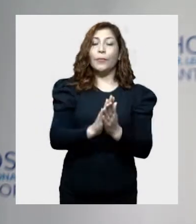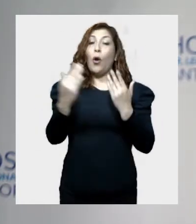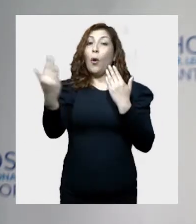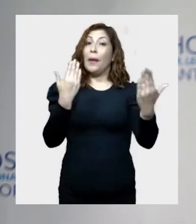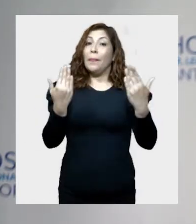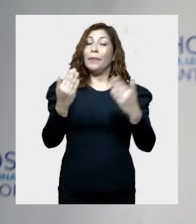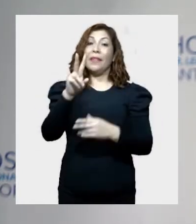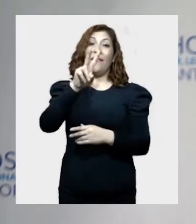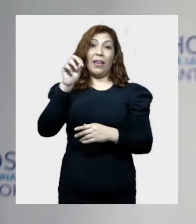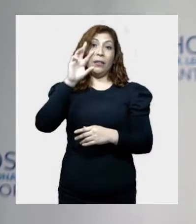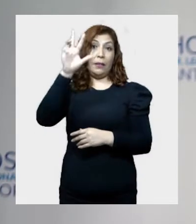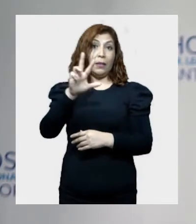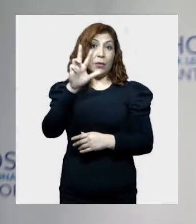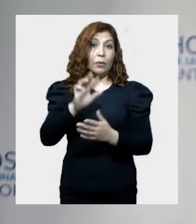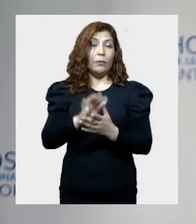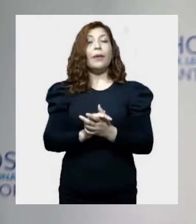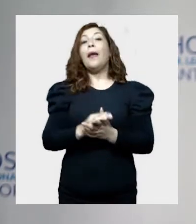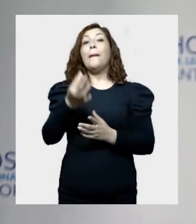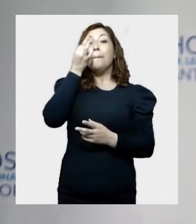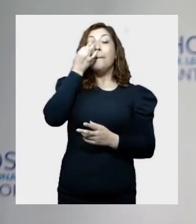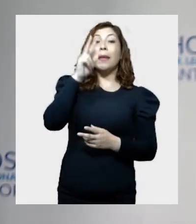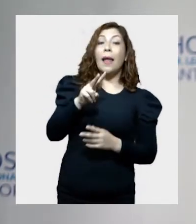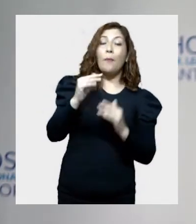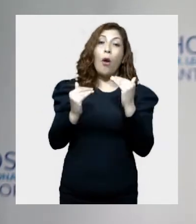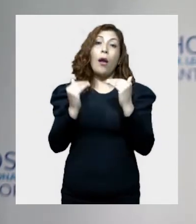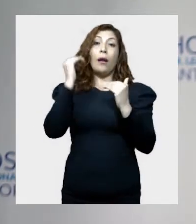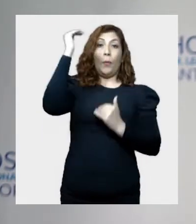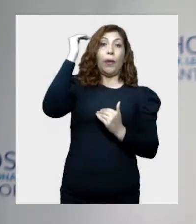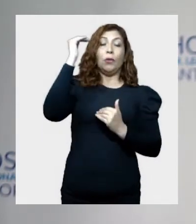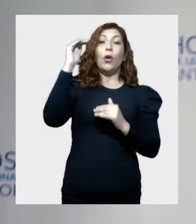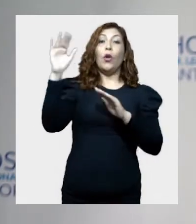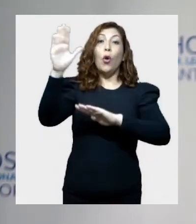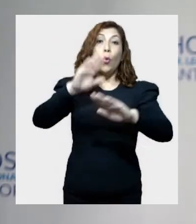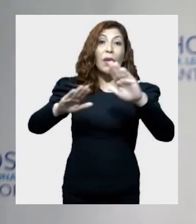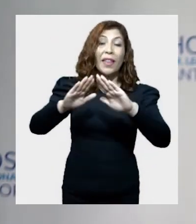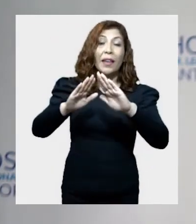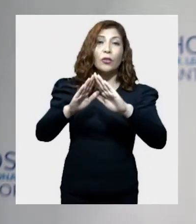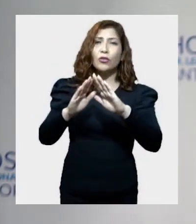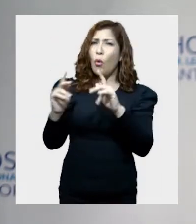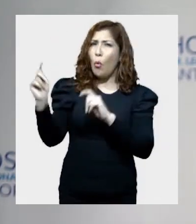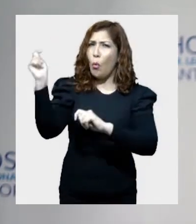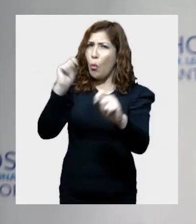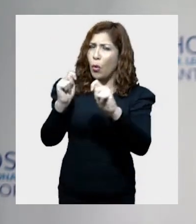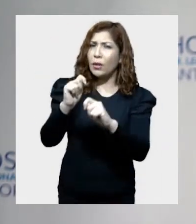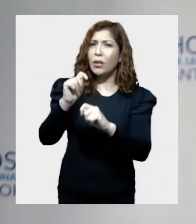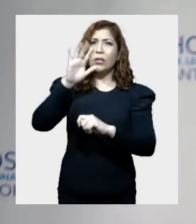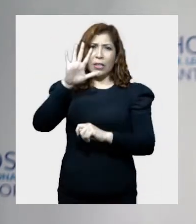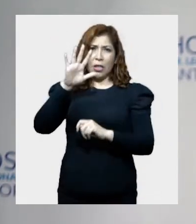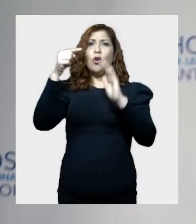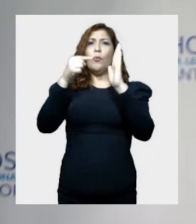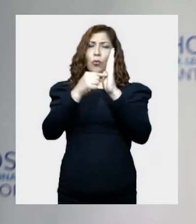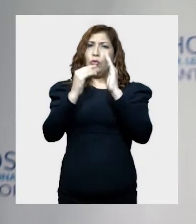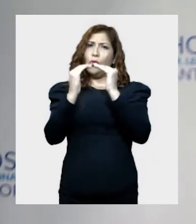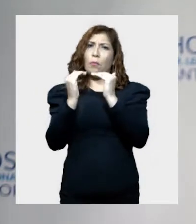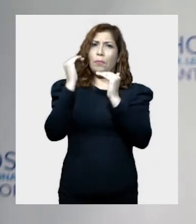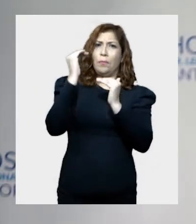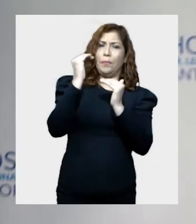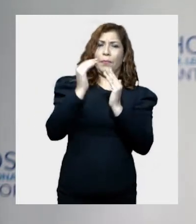Comparativamente con el 2019, observamos un aumento en los cuidados críticos de 5 puntos